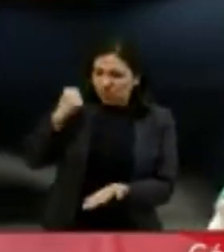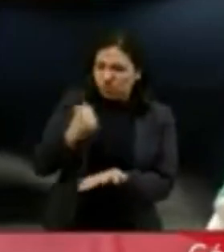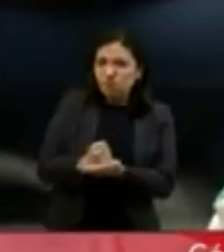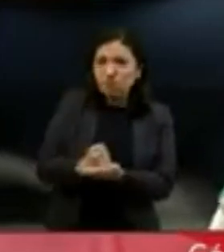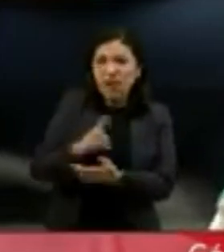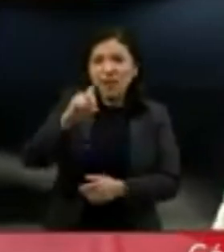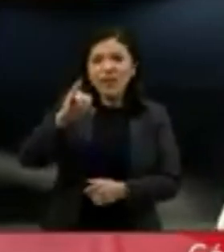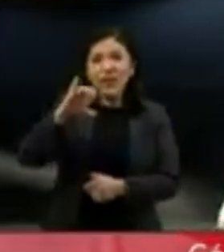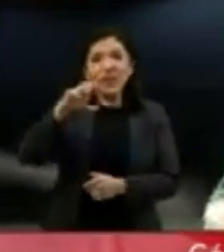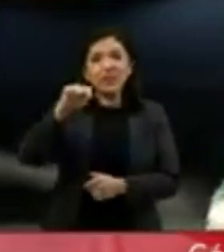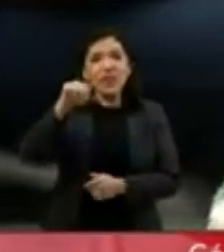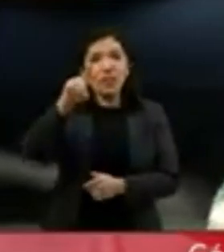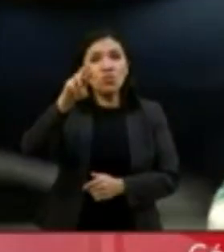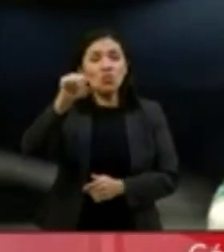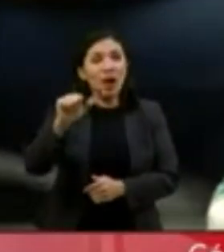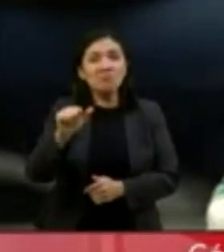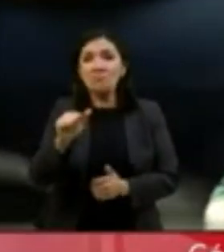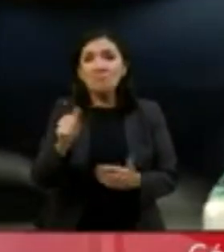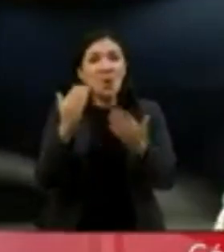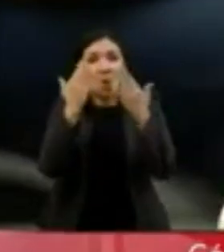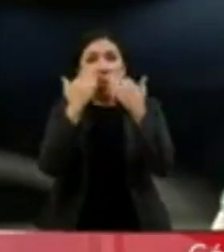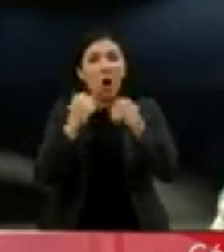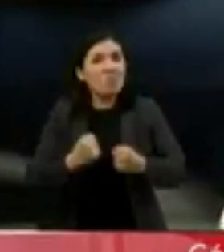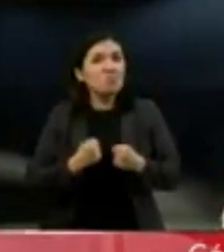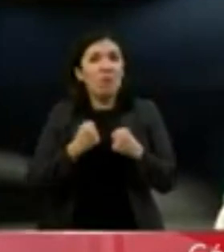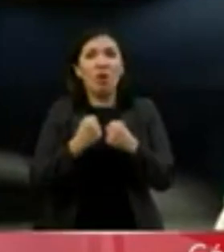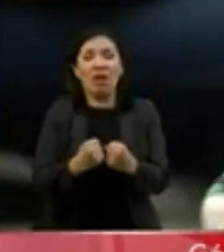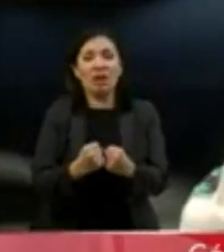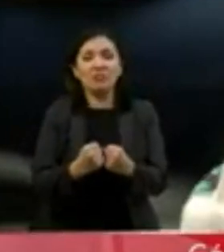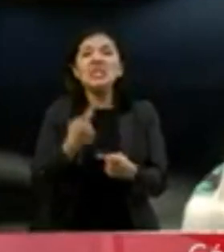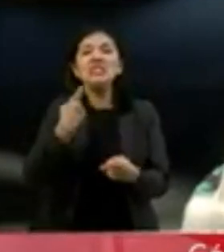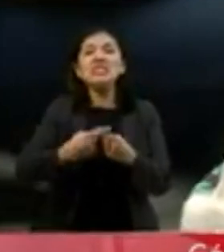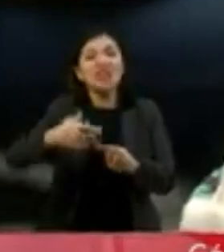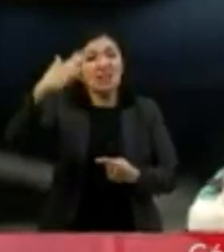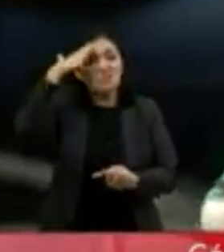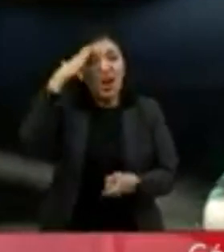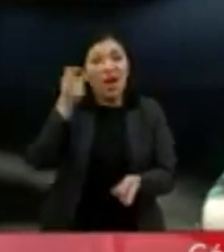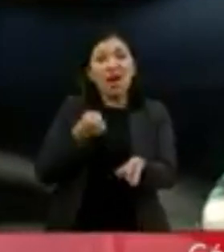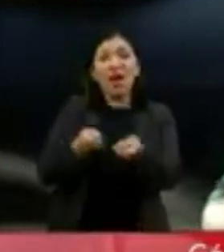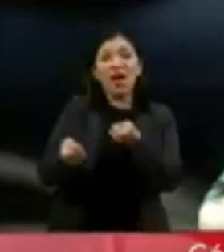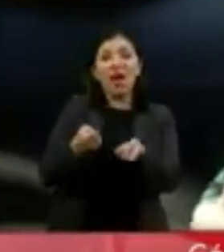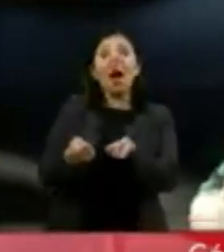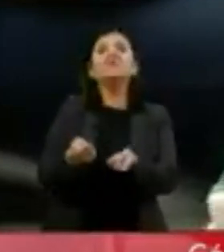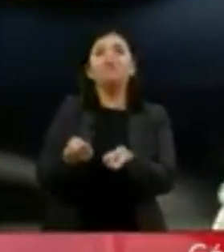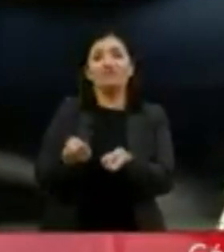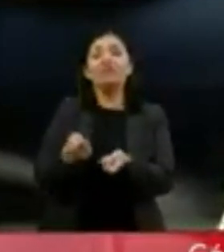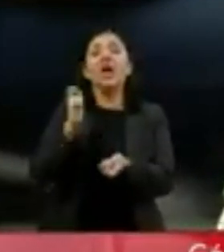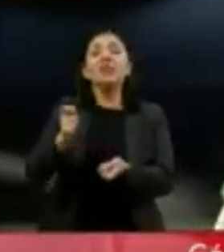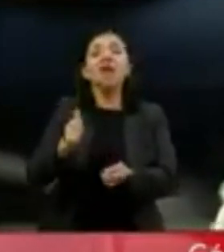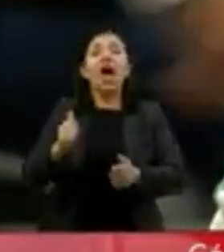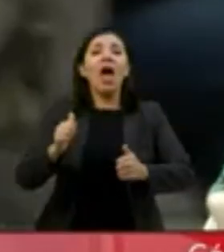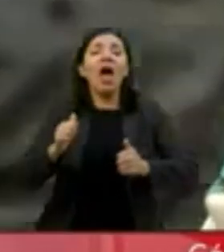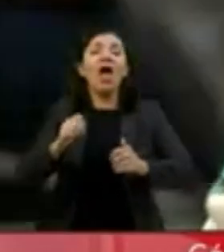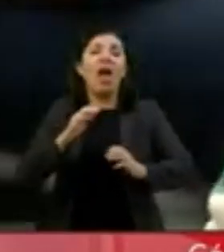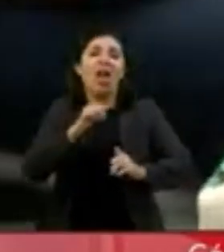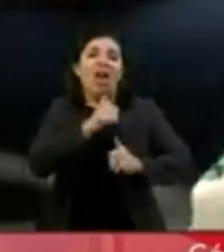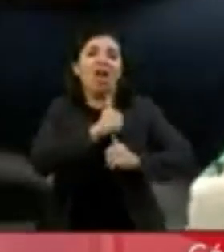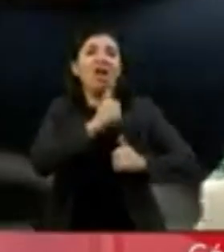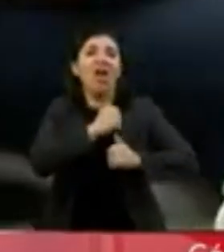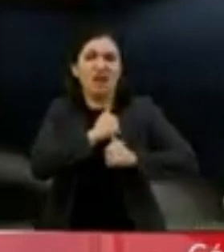desaparecen los poderes y quien toma el mando es el ejército